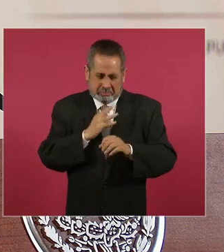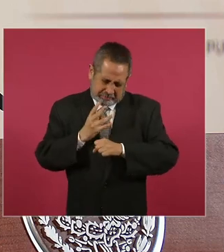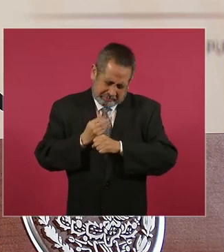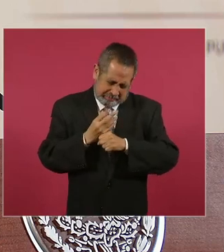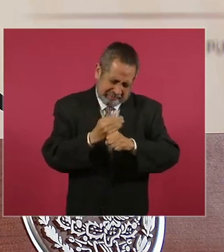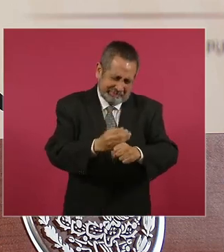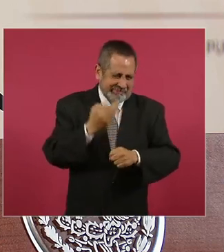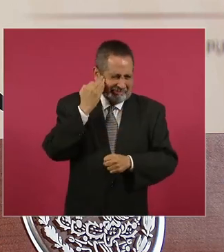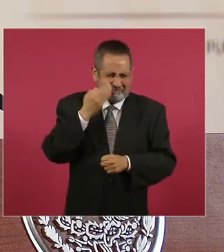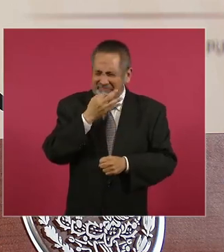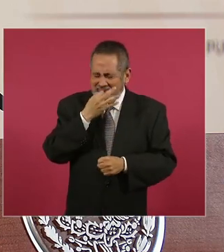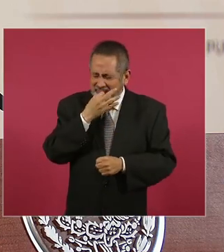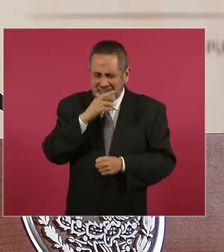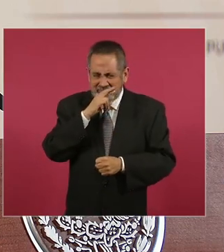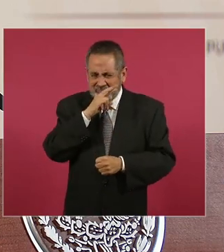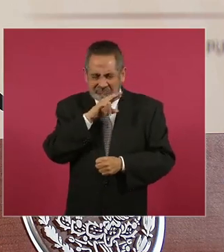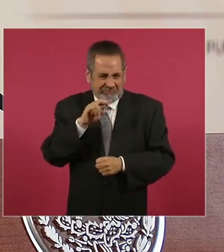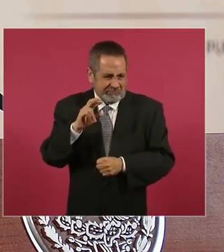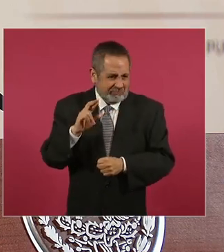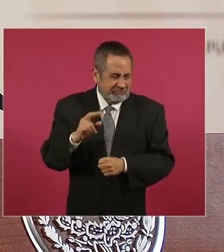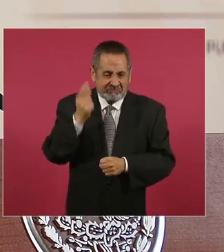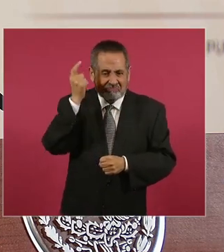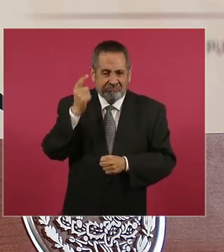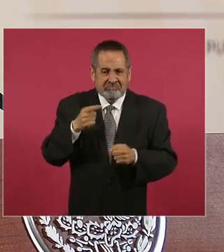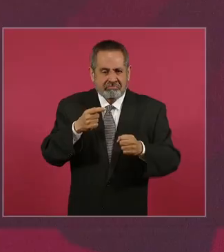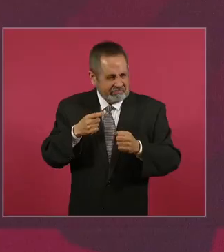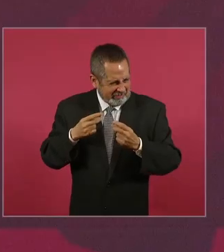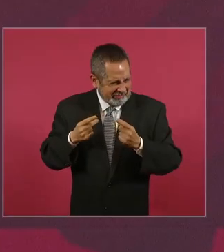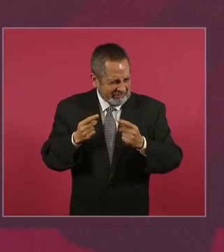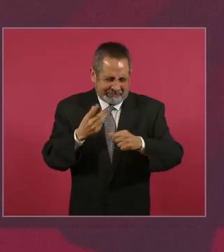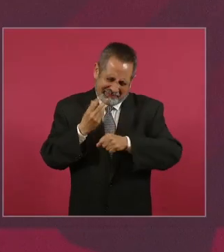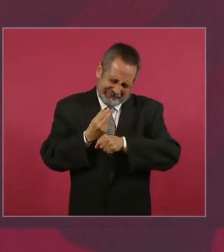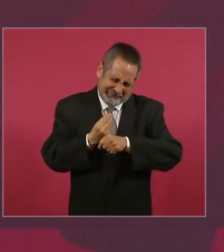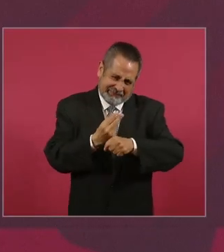en un tiempo récord,